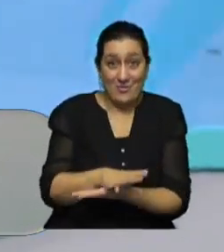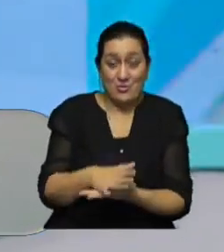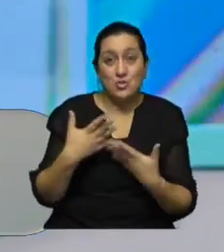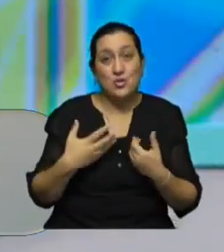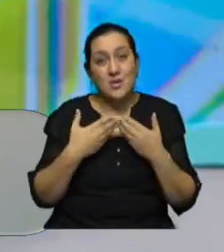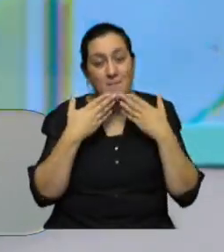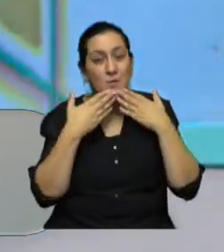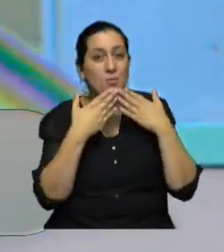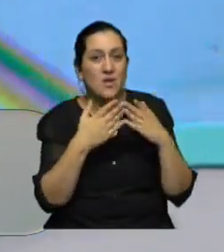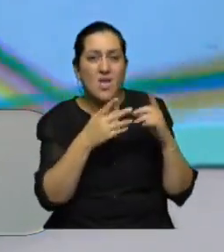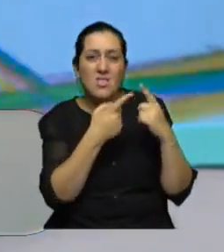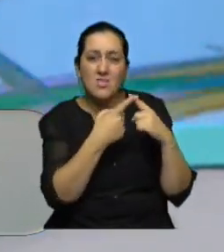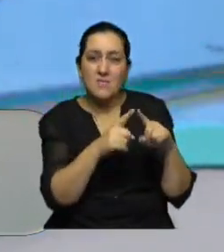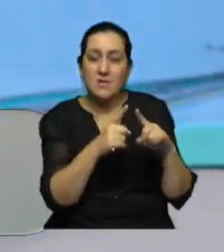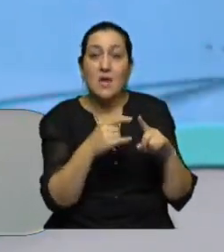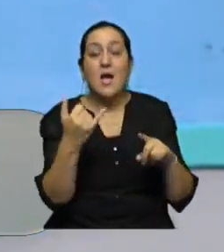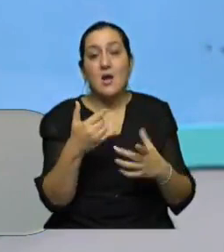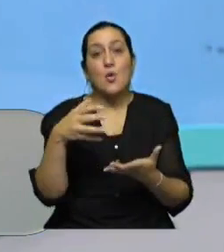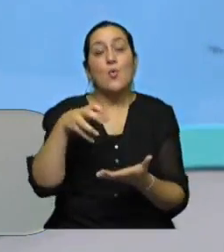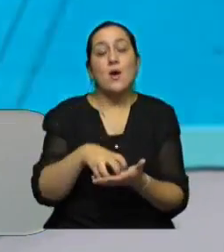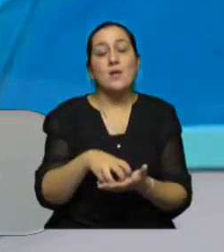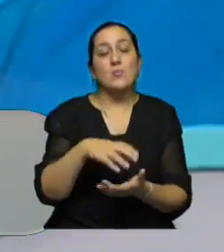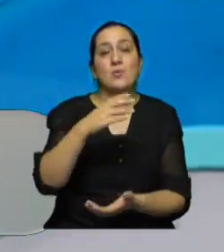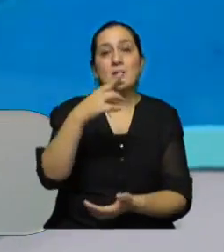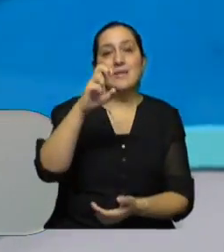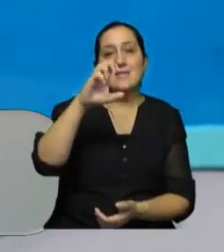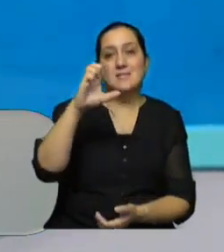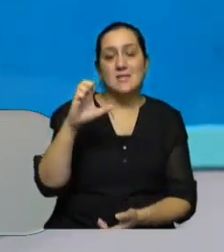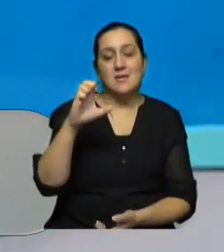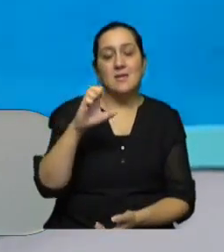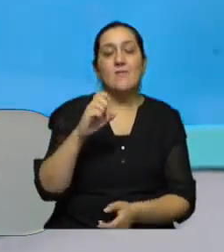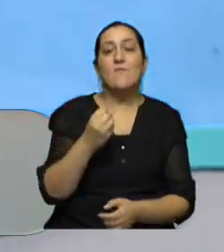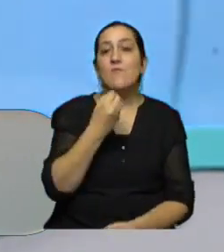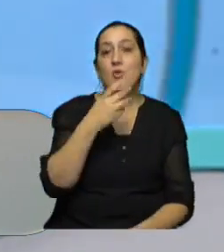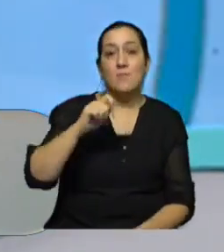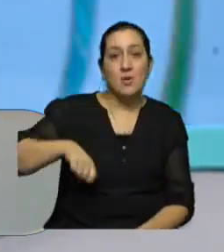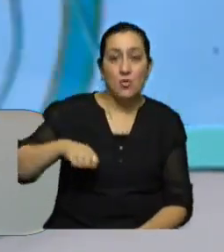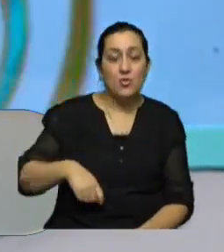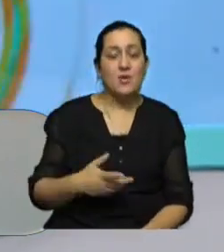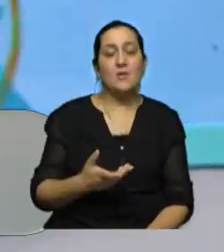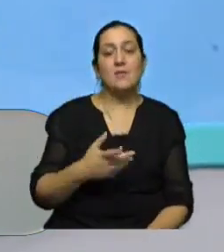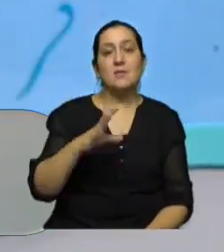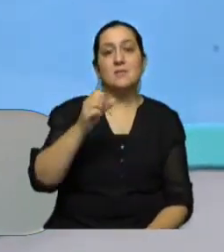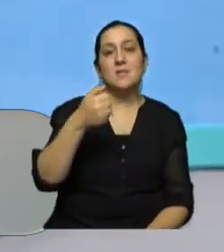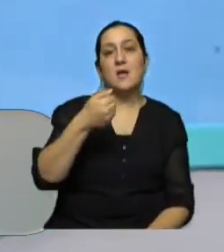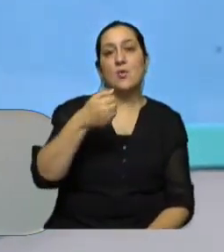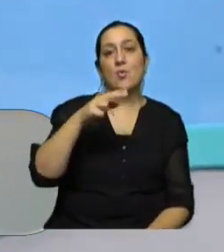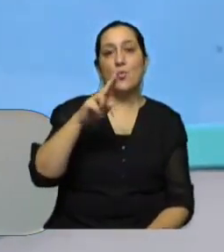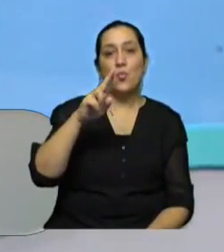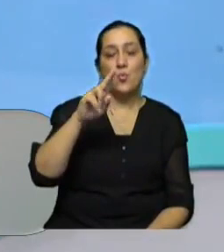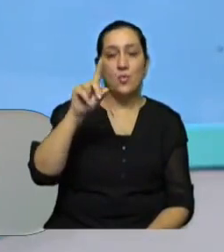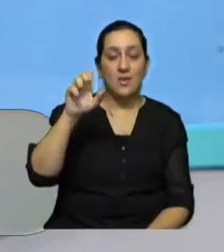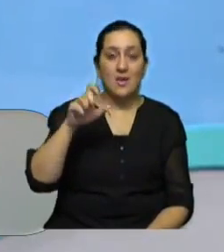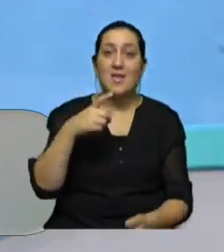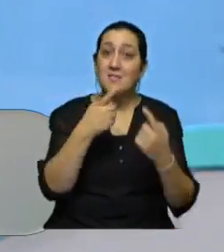preguntar, ¿es distinto, más allá de que hay centros como el Crece, el Flor de Maroñas, el Sacude, es distinto cuando los talleres ocurren en la esquina de tu